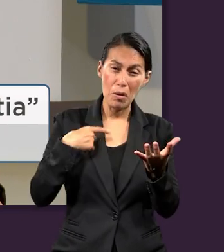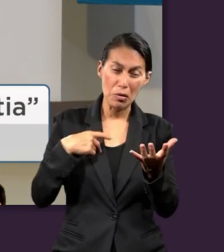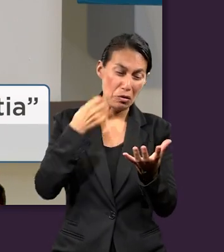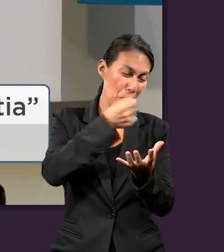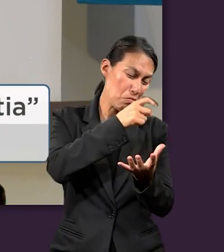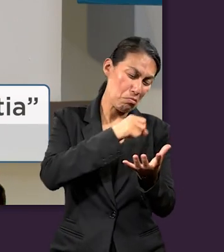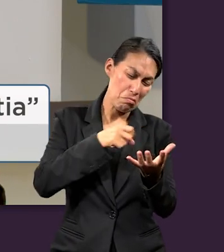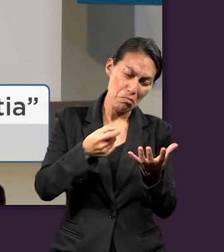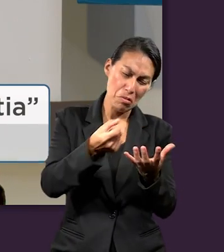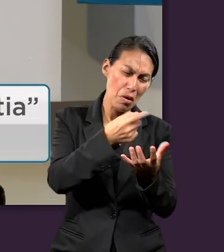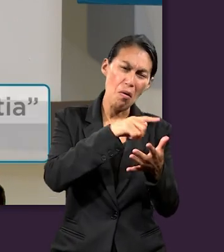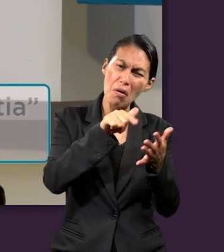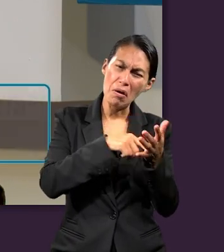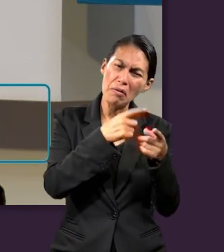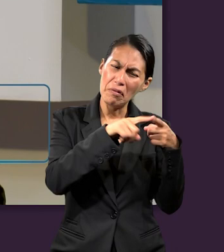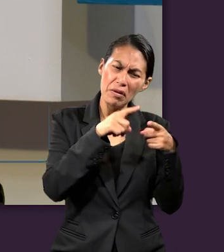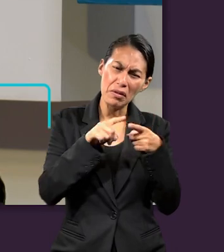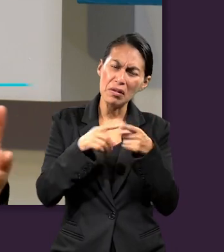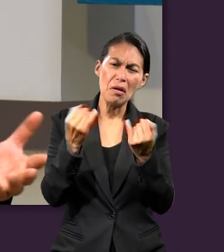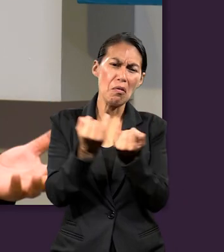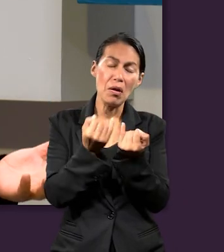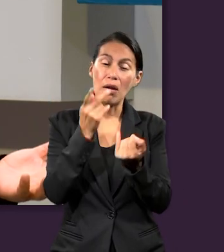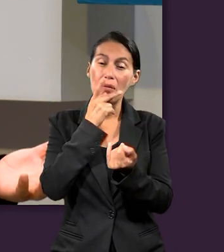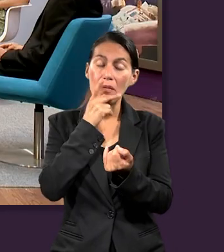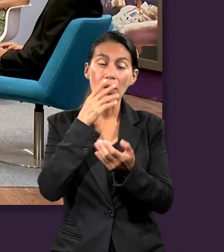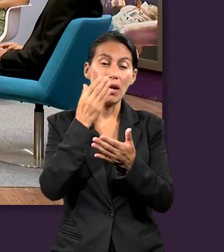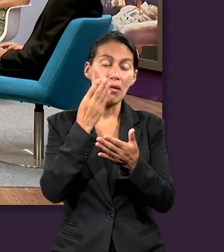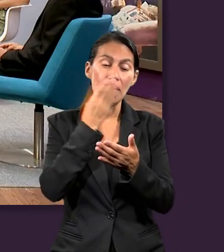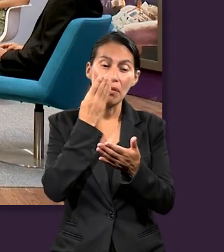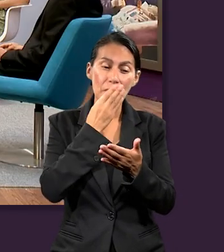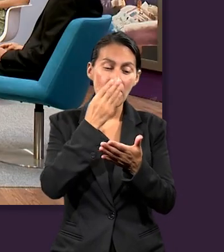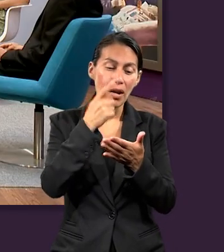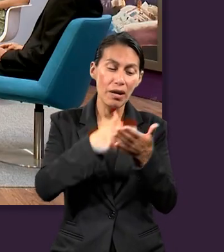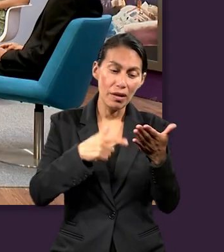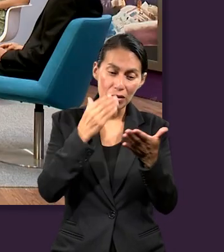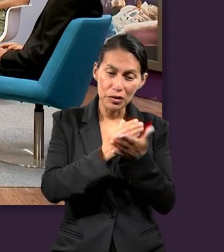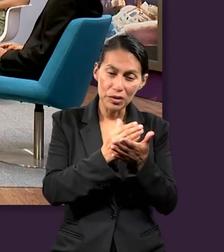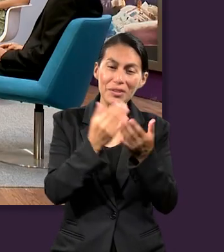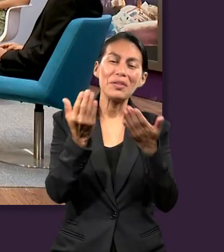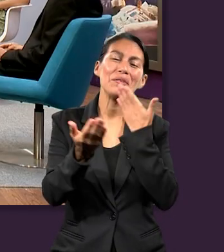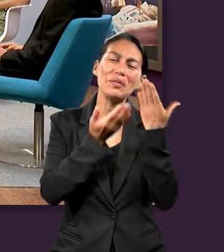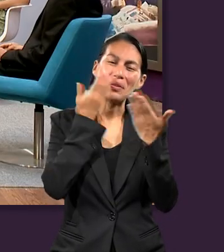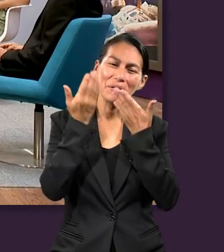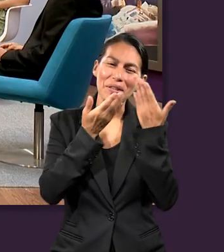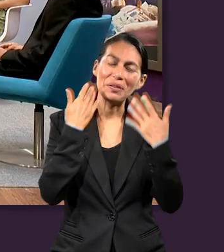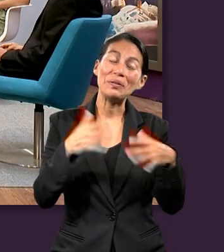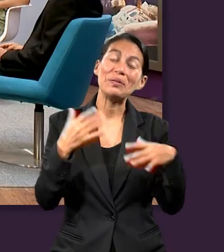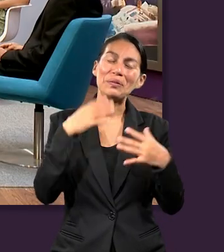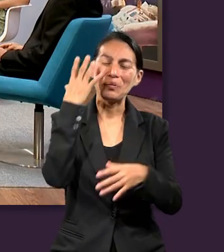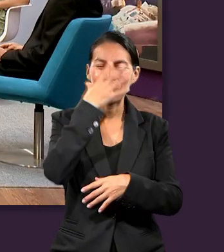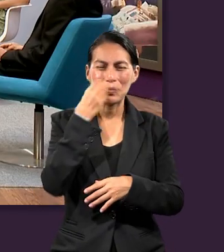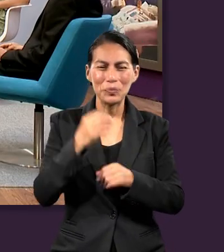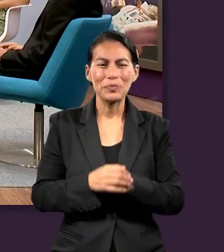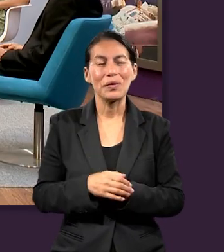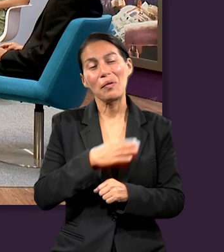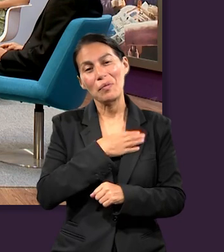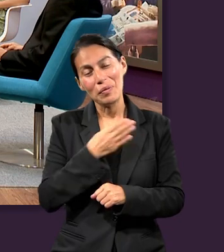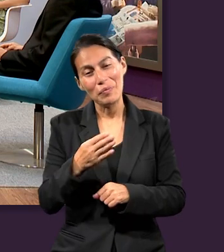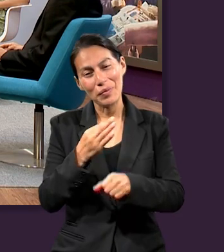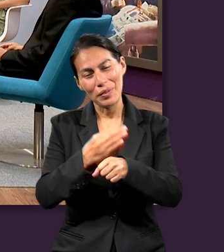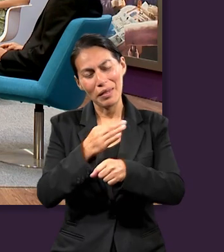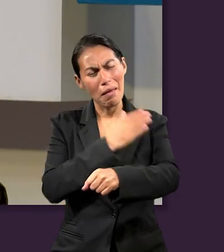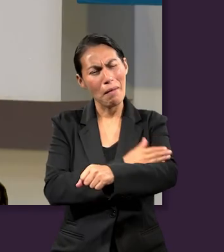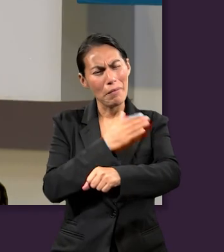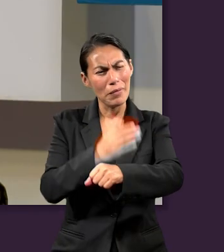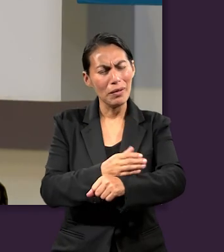en esta ocasión y bueno tenemos amigos especiales que nos acompañan en este día para este repaso siempre tenemos jóvenes